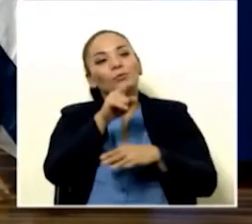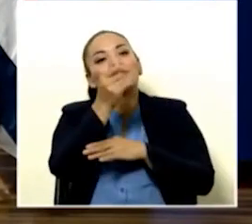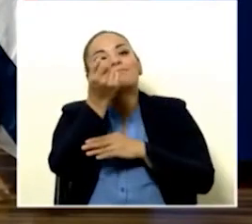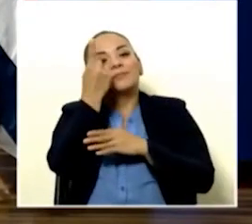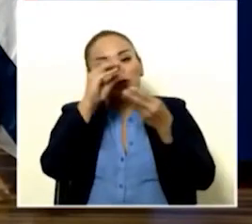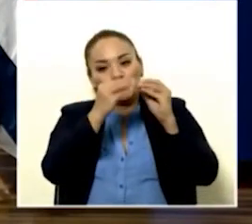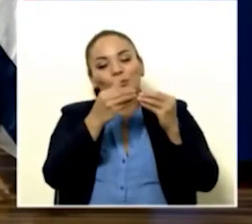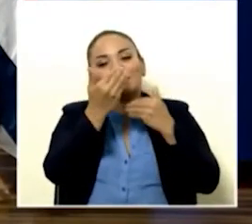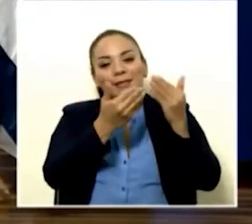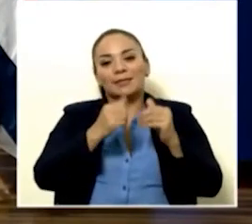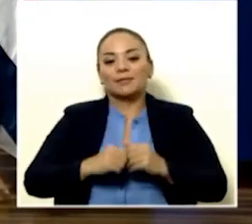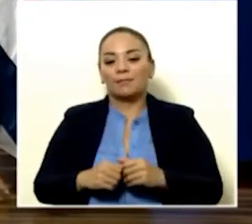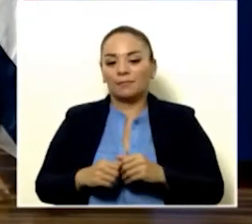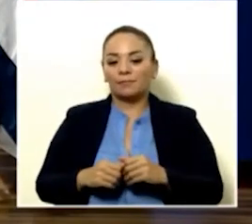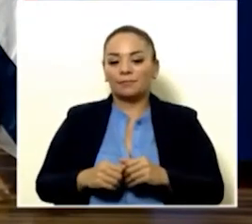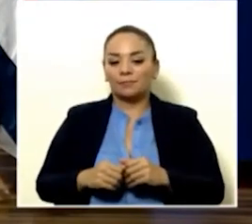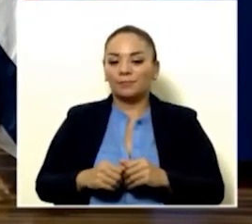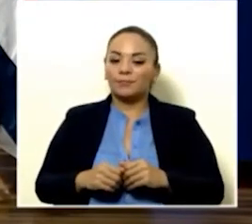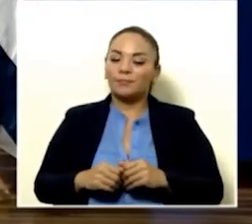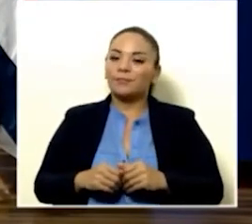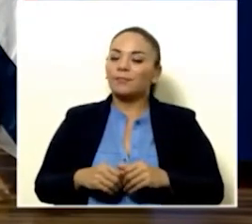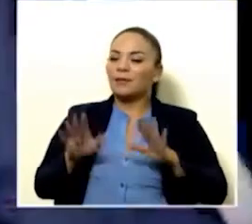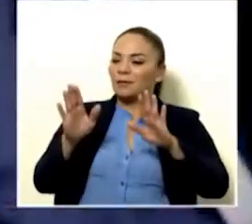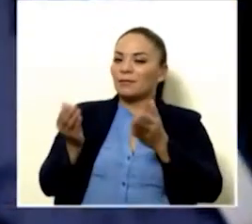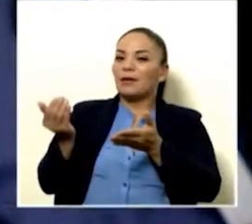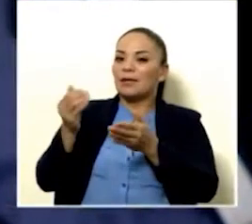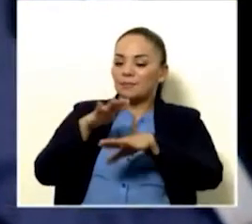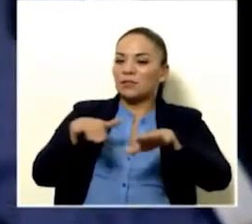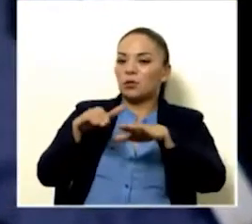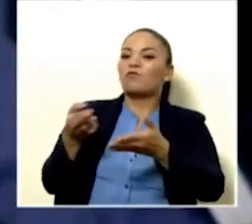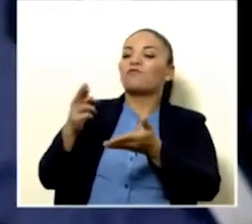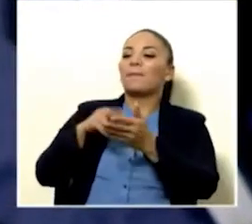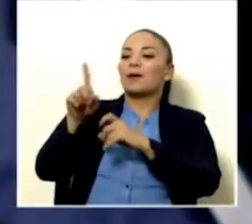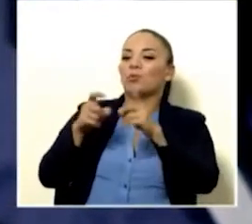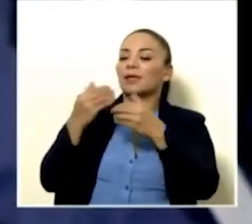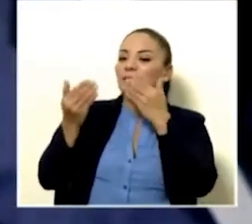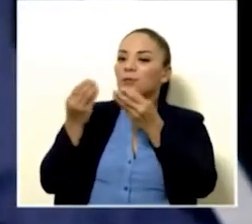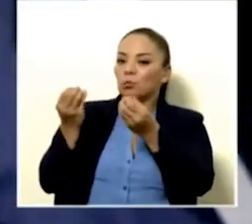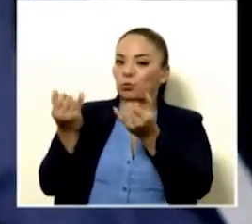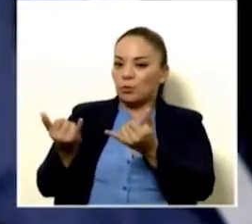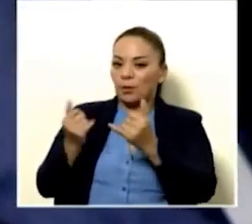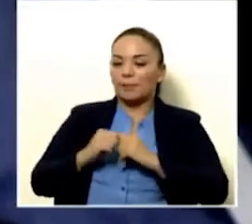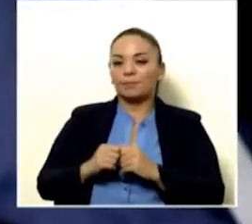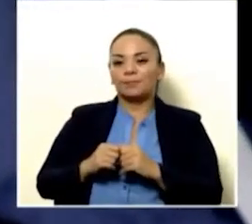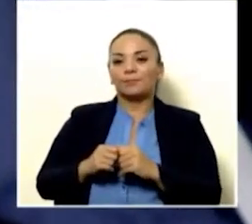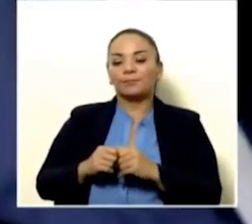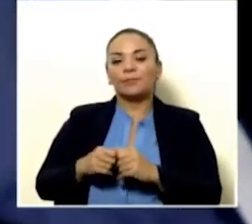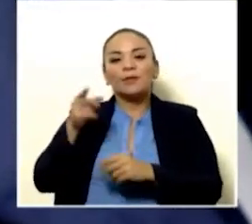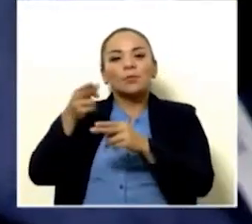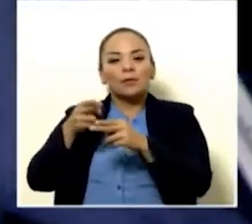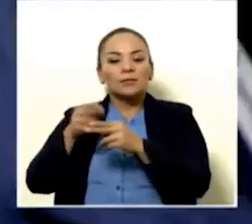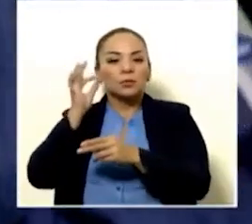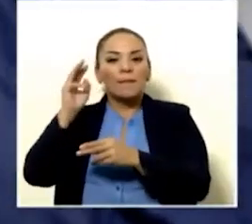entren los numeritos. Gracias. Nada más, en el espacio de pregunta, que muchísimo le agradecemos ahora, por este nombramiento de la